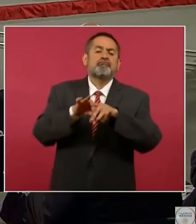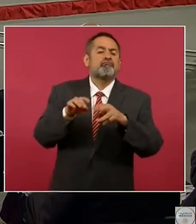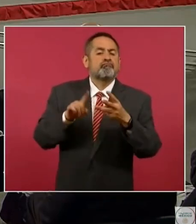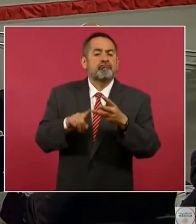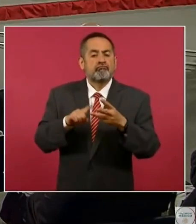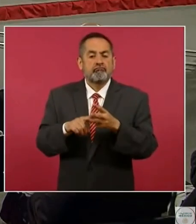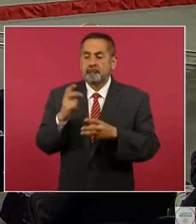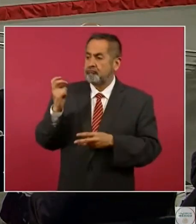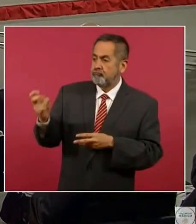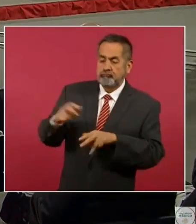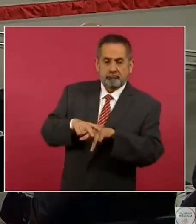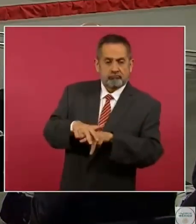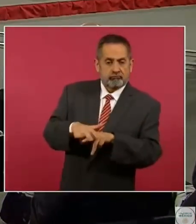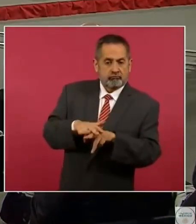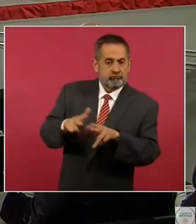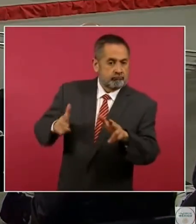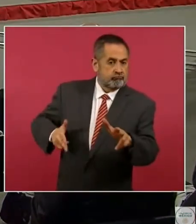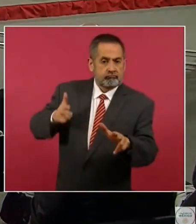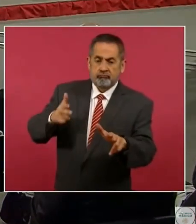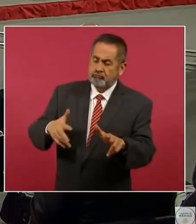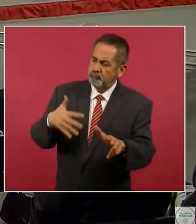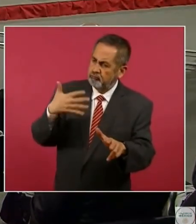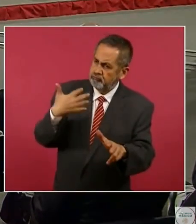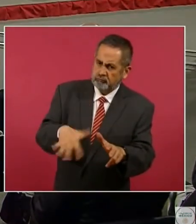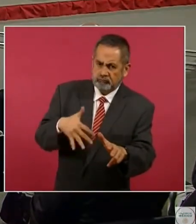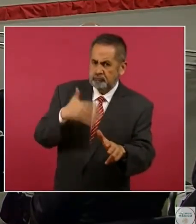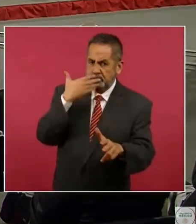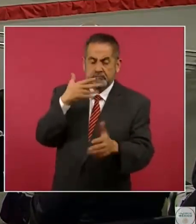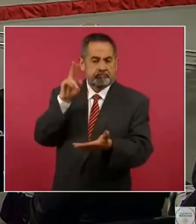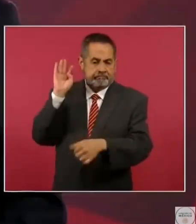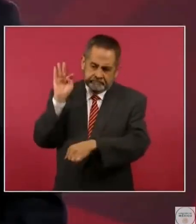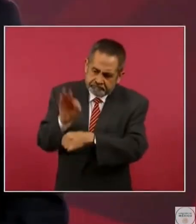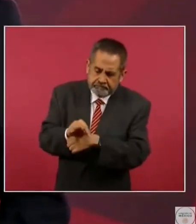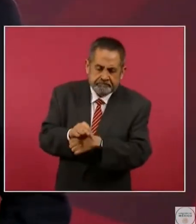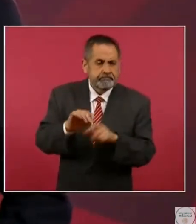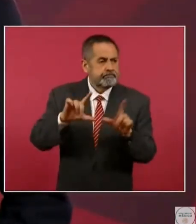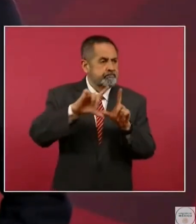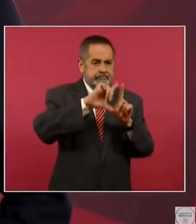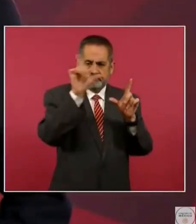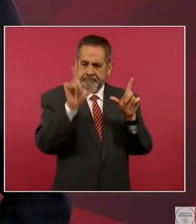de esta obra para el sureste